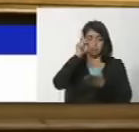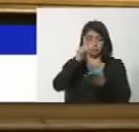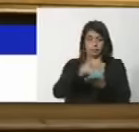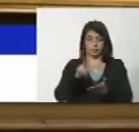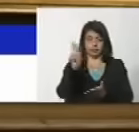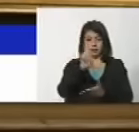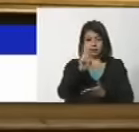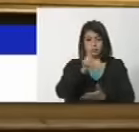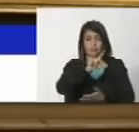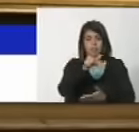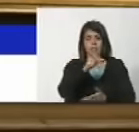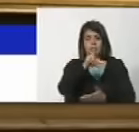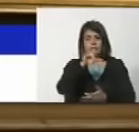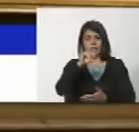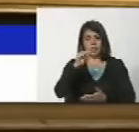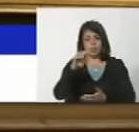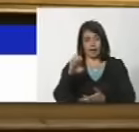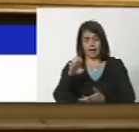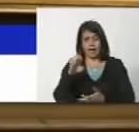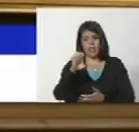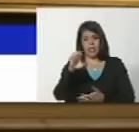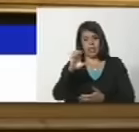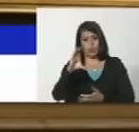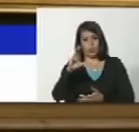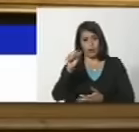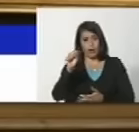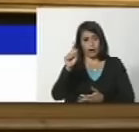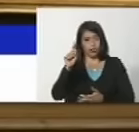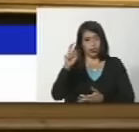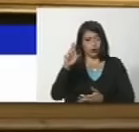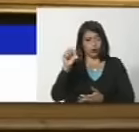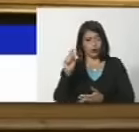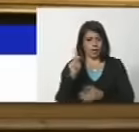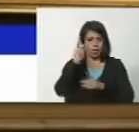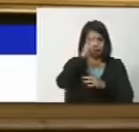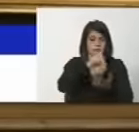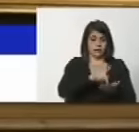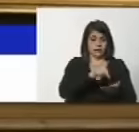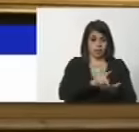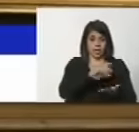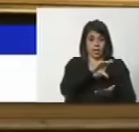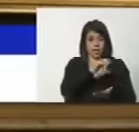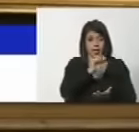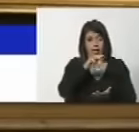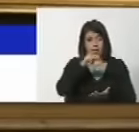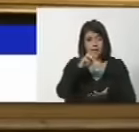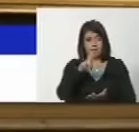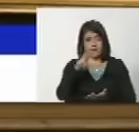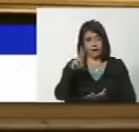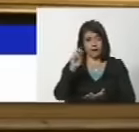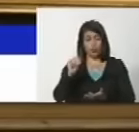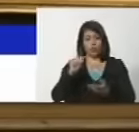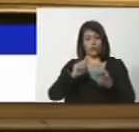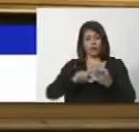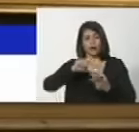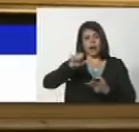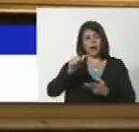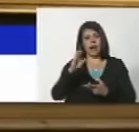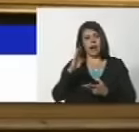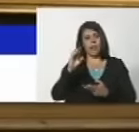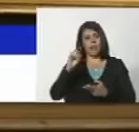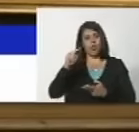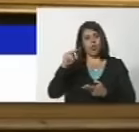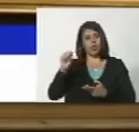la República de Guinea Ecuatorial, concurrente ante la República de Camerún y la República Gabonesa,